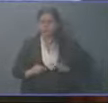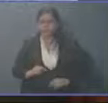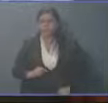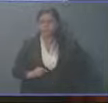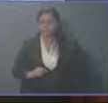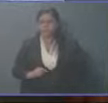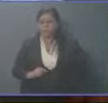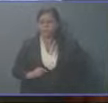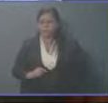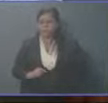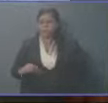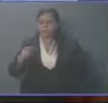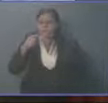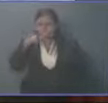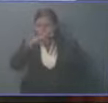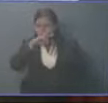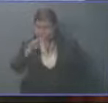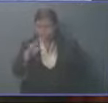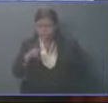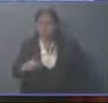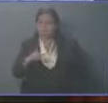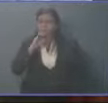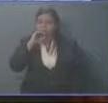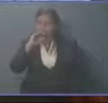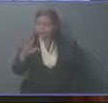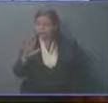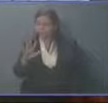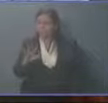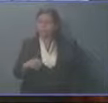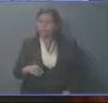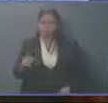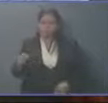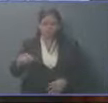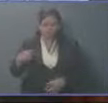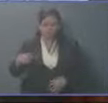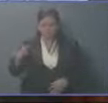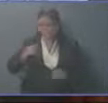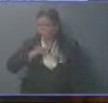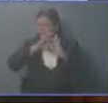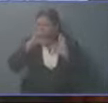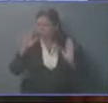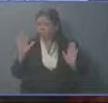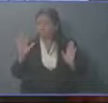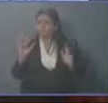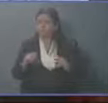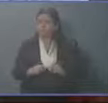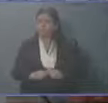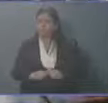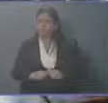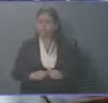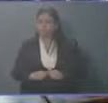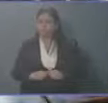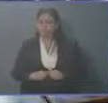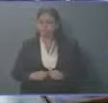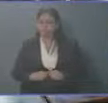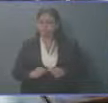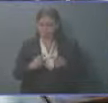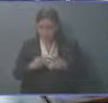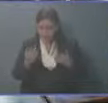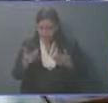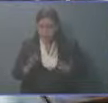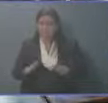El FMLN ratifica de manera contundente que ha dado